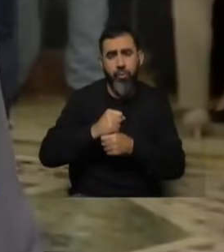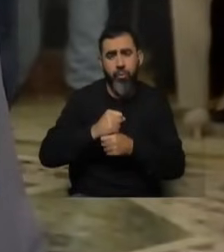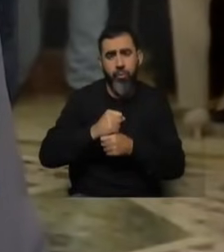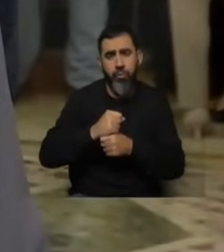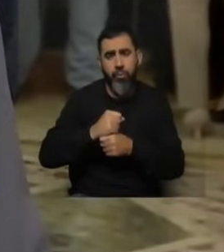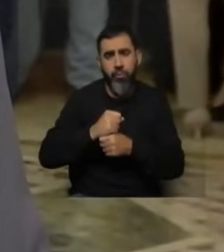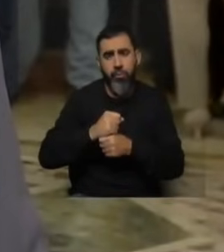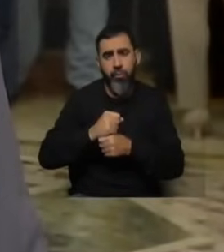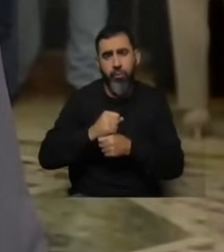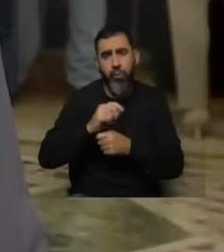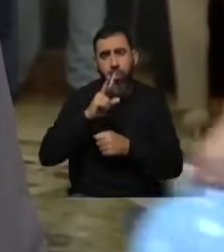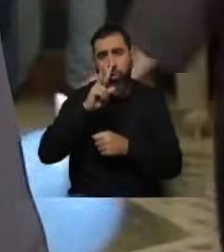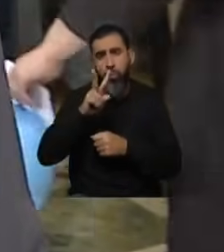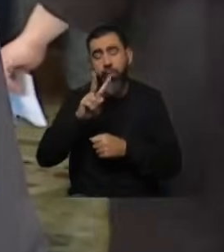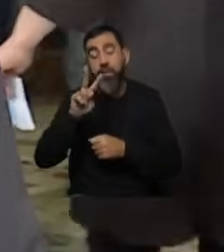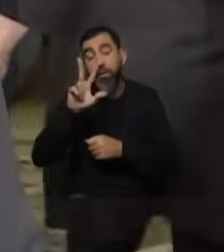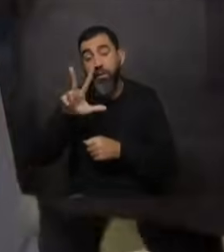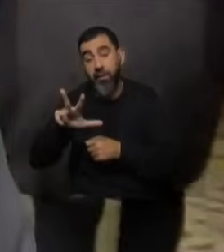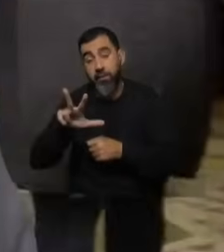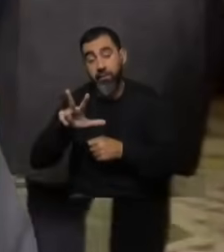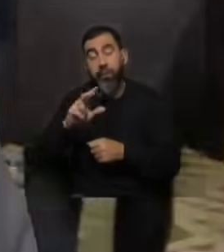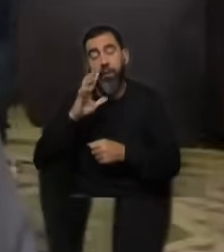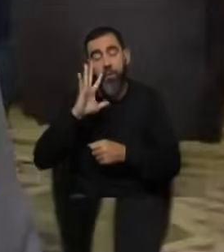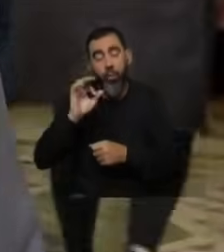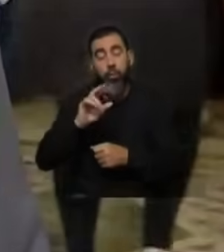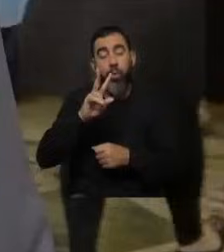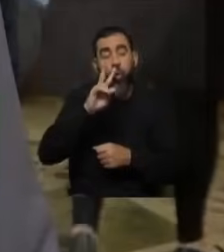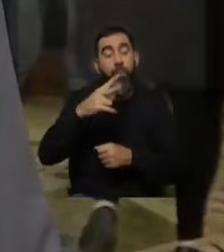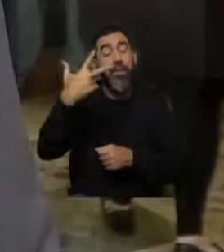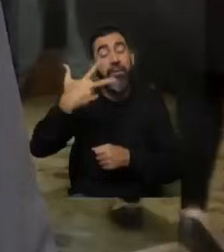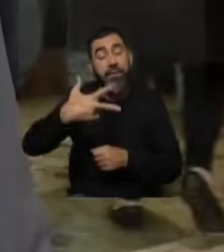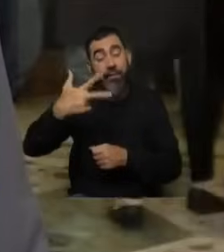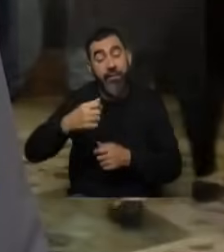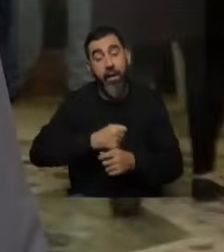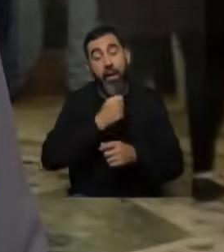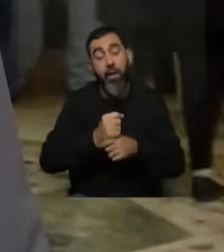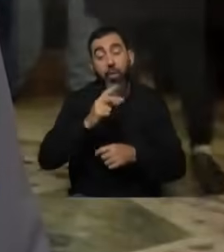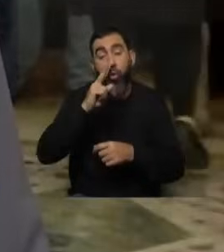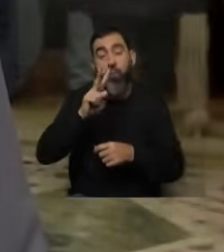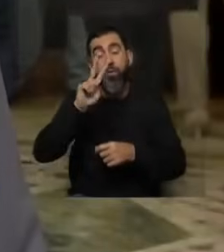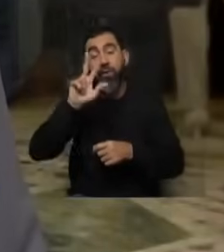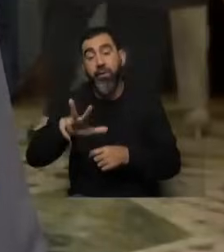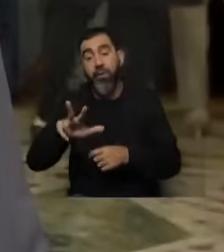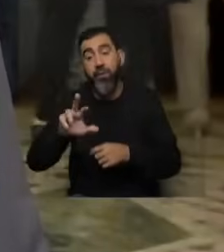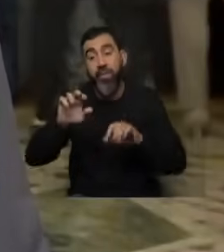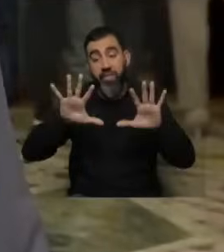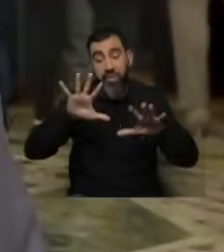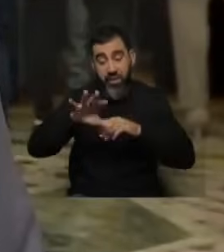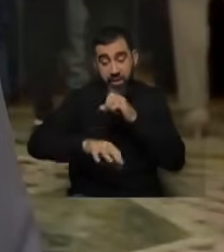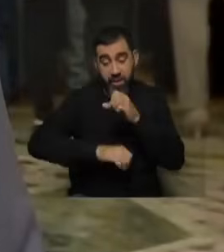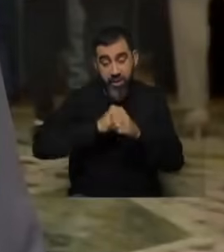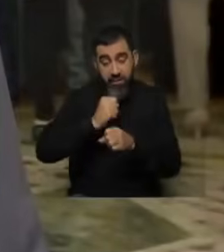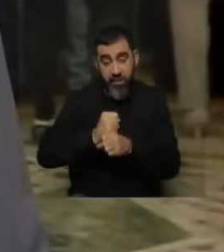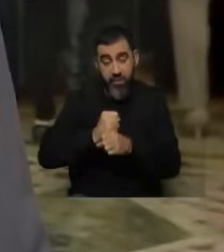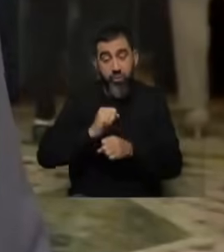año 2023 Perdón 2013 al 2023 10 años